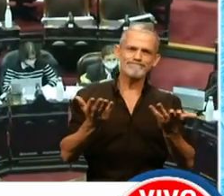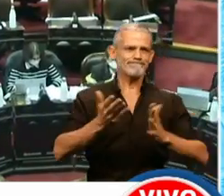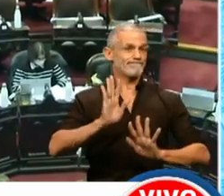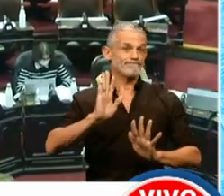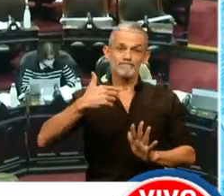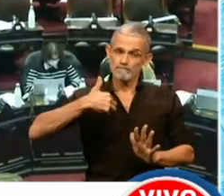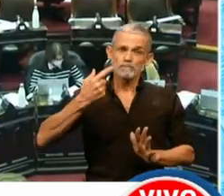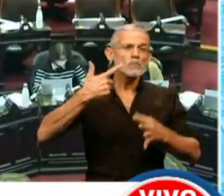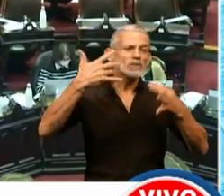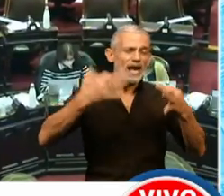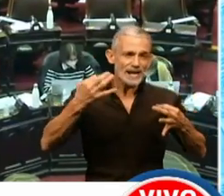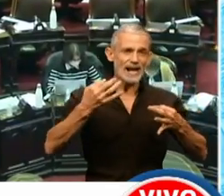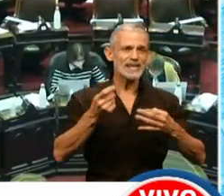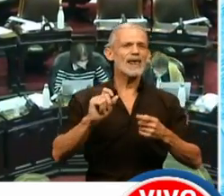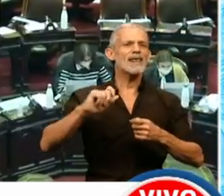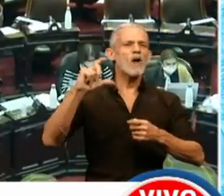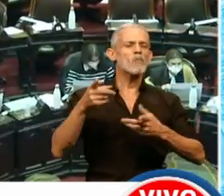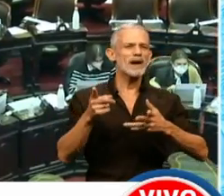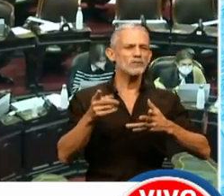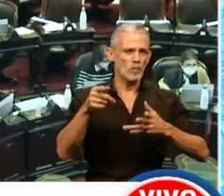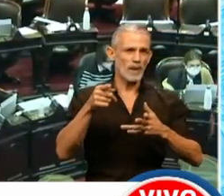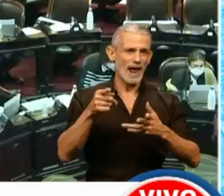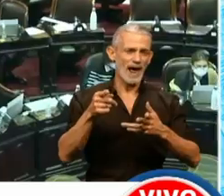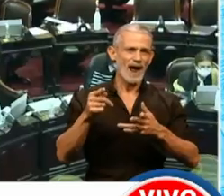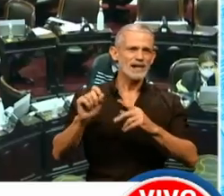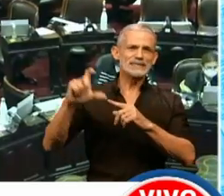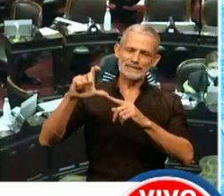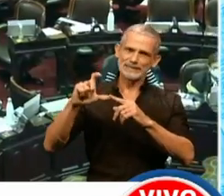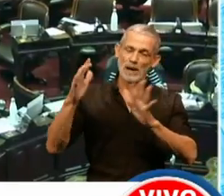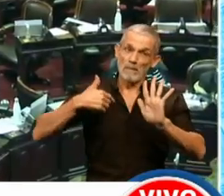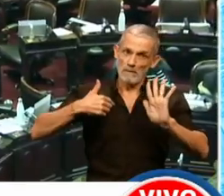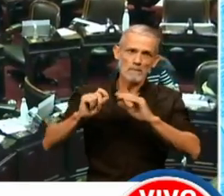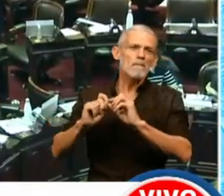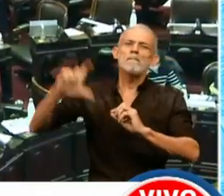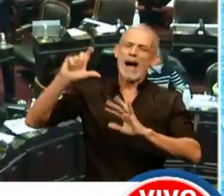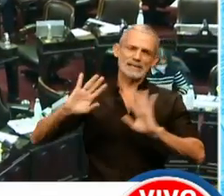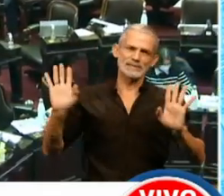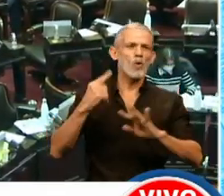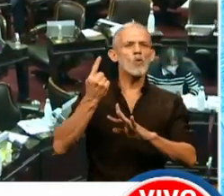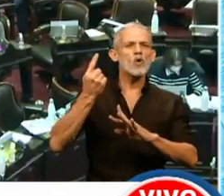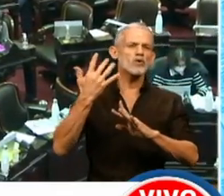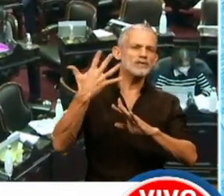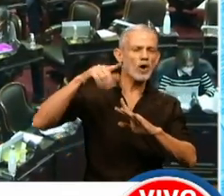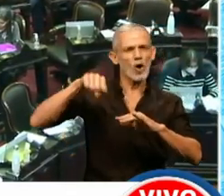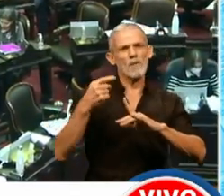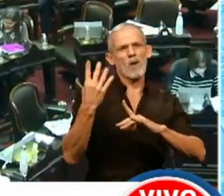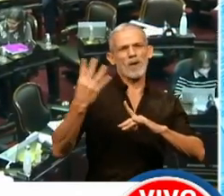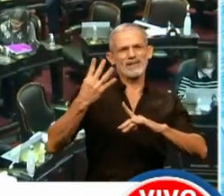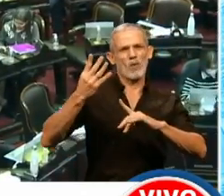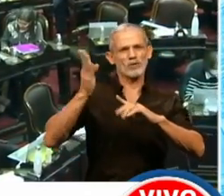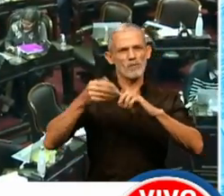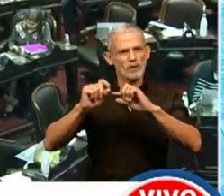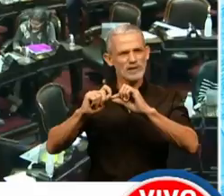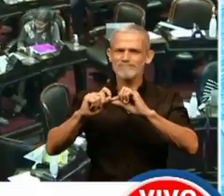que en la realidad del incremento previsto para el cargo será muy superior y de hecho la alícuota de 544 por